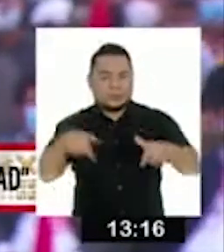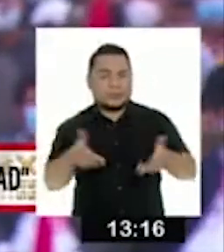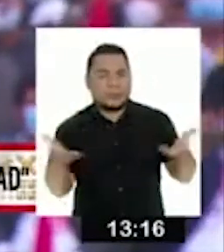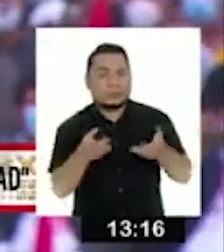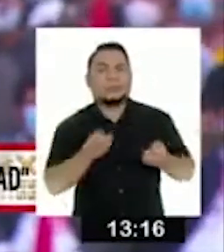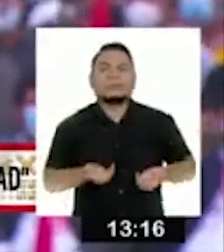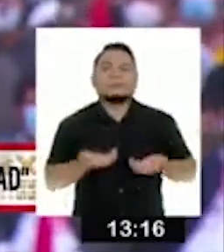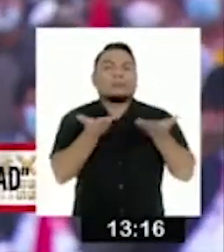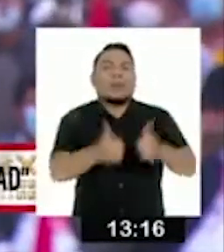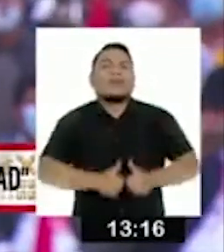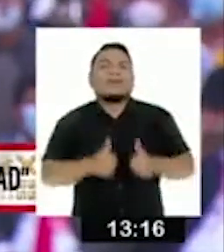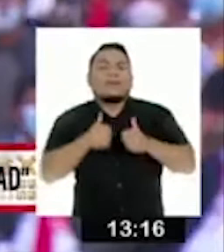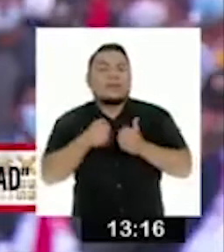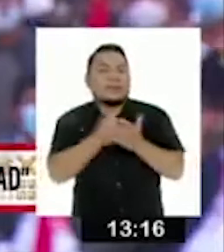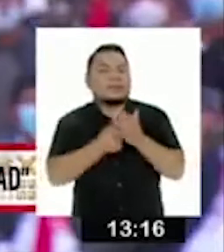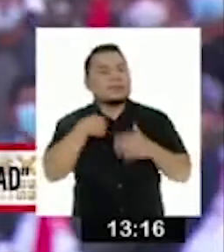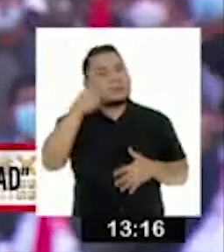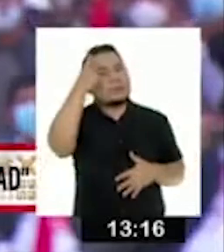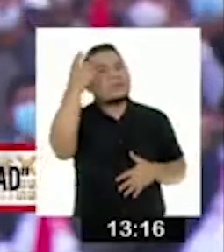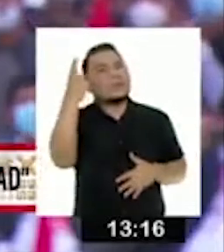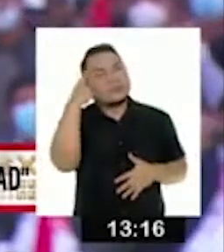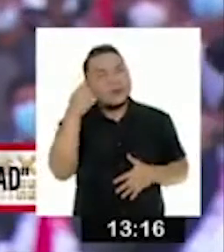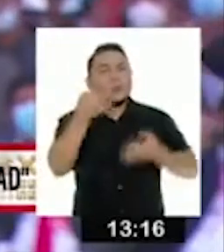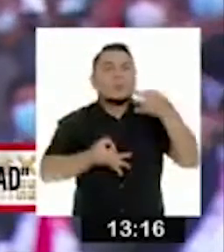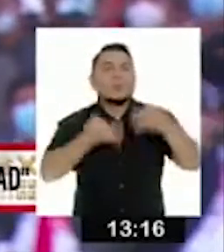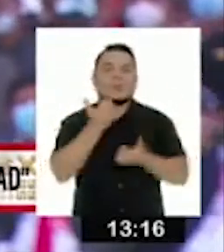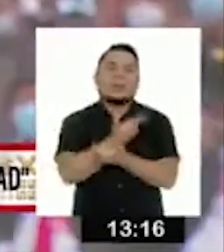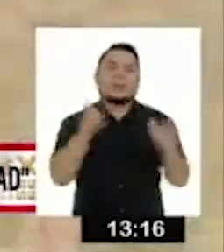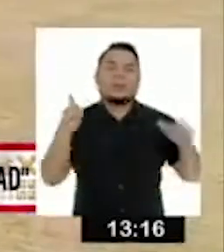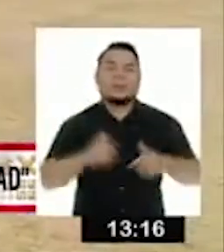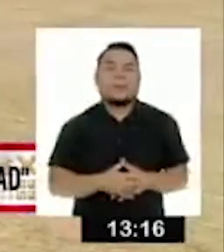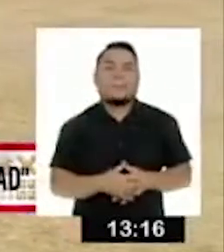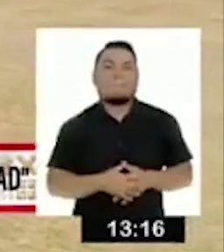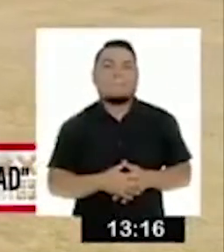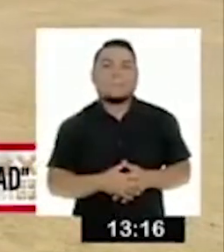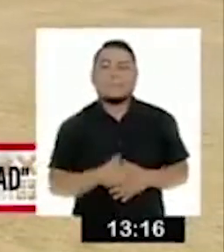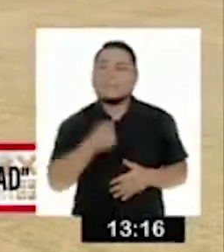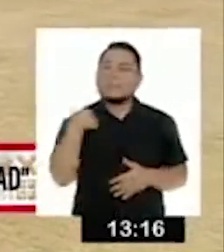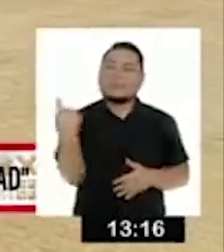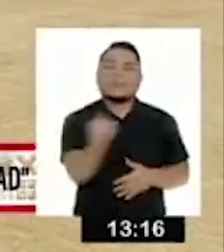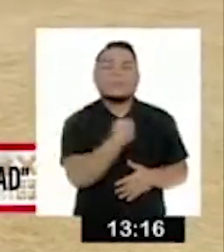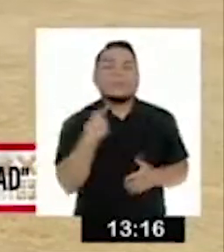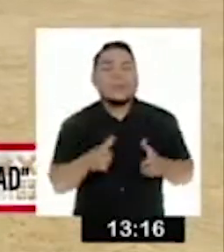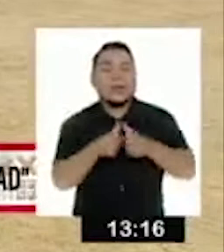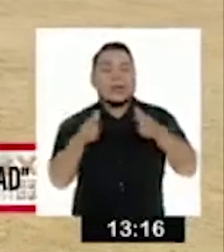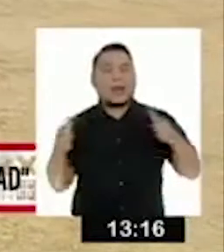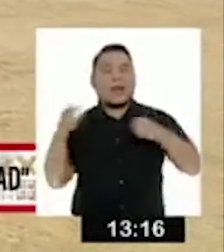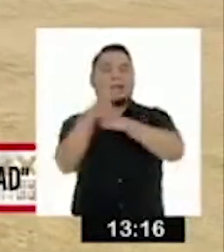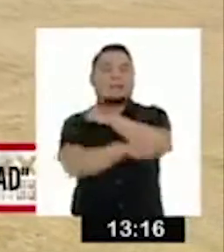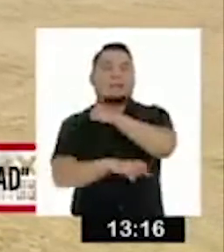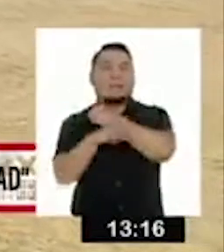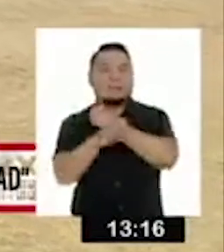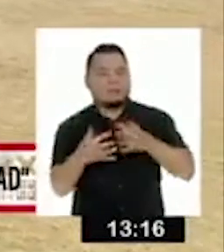ofrendaron sus vidas por el sueño americano de justicia y libertad. Somos un gran país